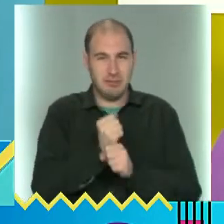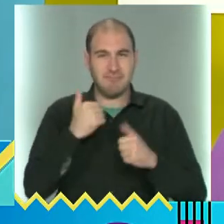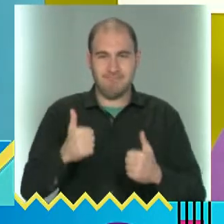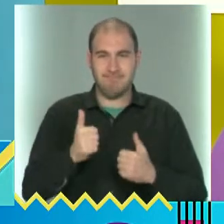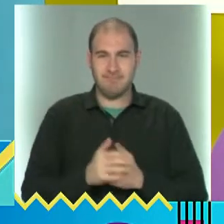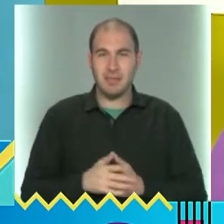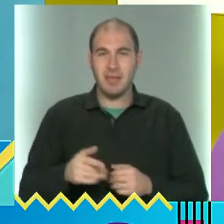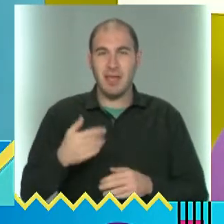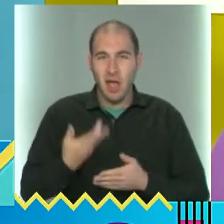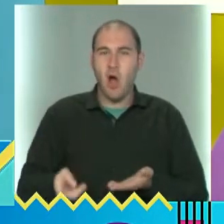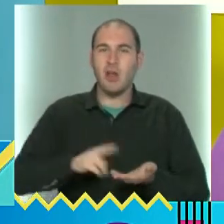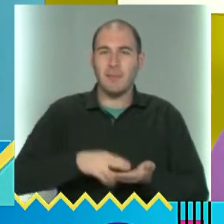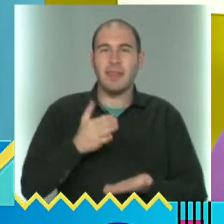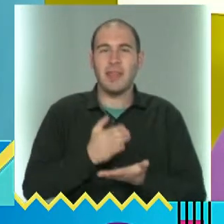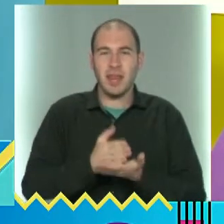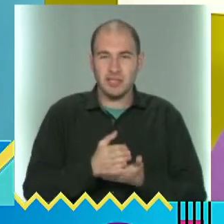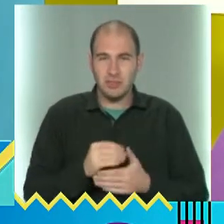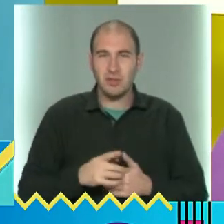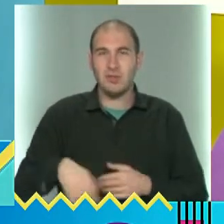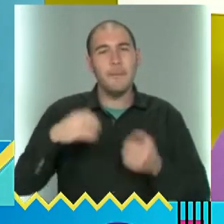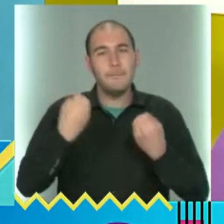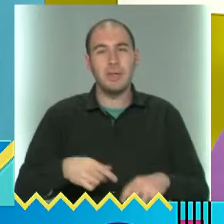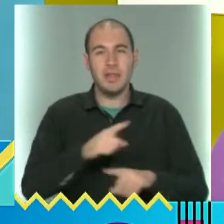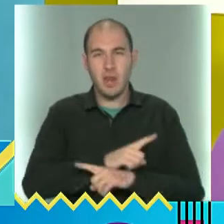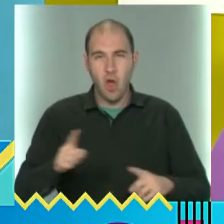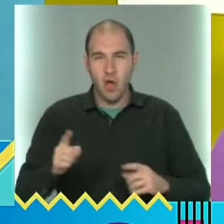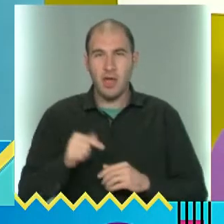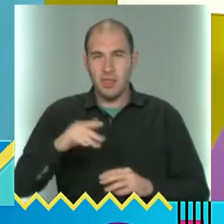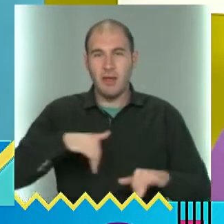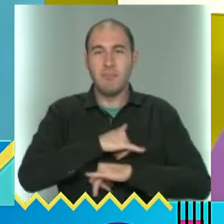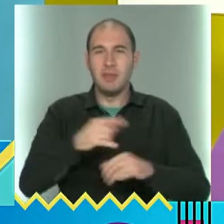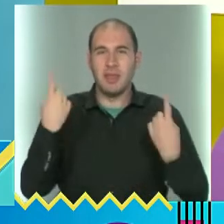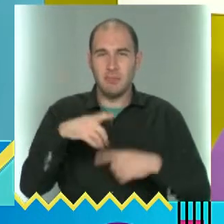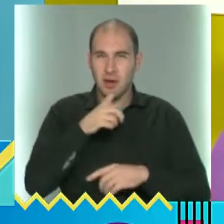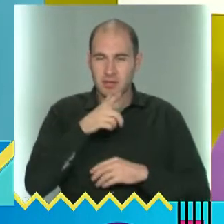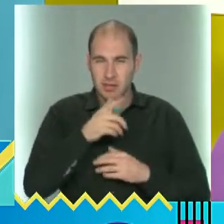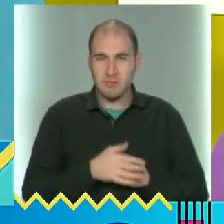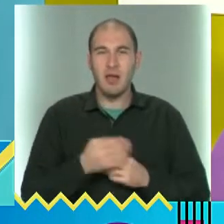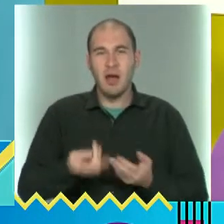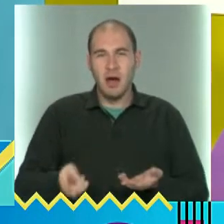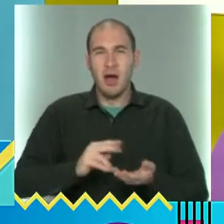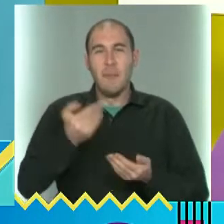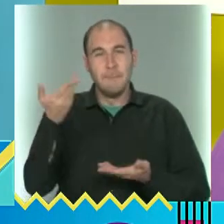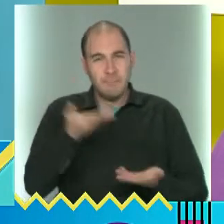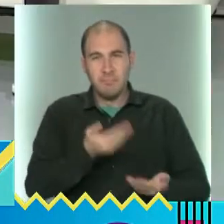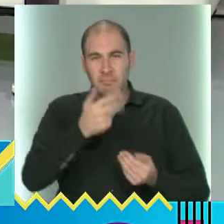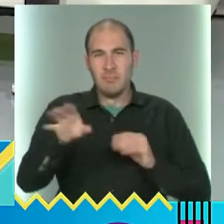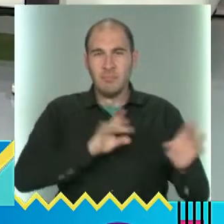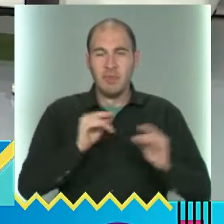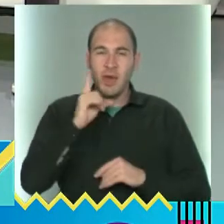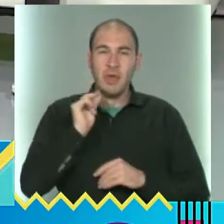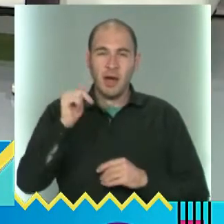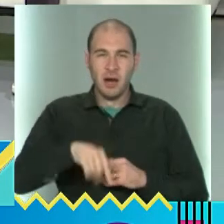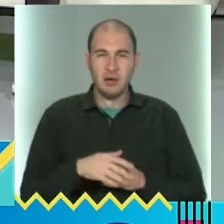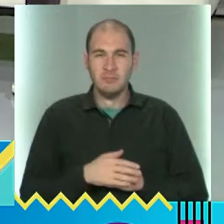trabajador y seguir reivindicando los derechos para que no se pierdan. Ese sería el mensaje de Distintos Parecidos. Y ahora sí, presentamos a nuestros invitados del